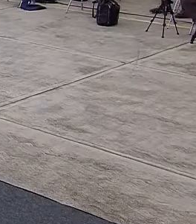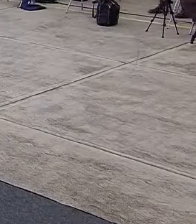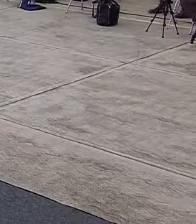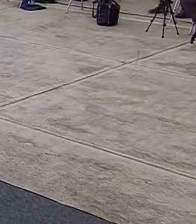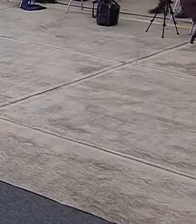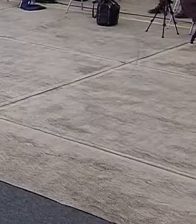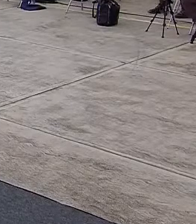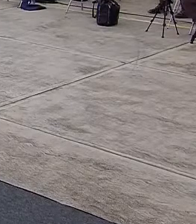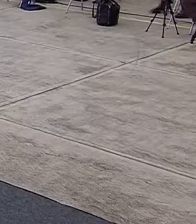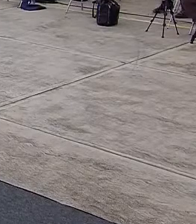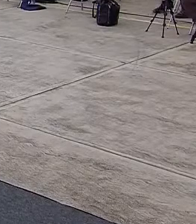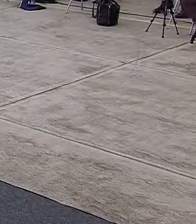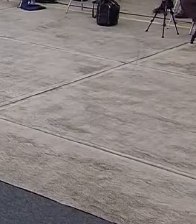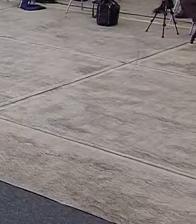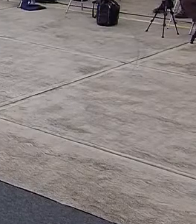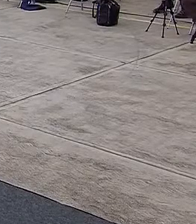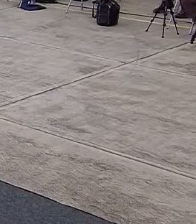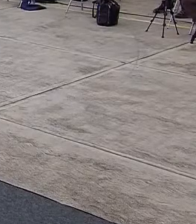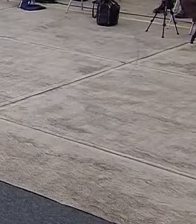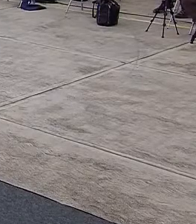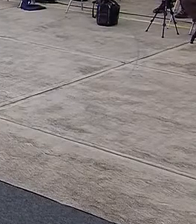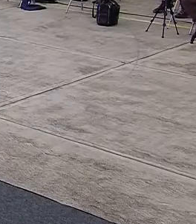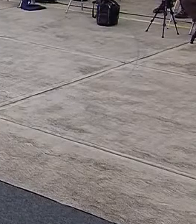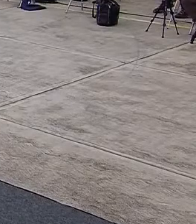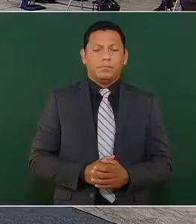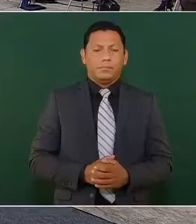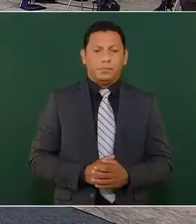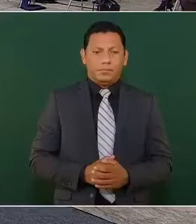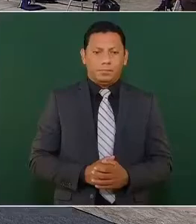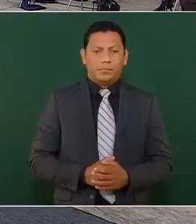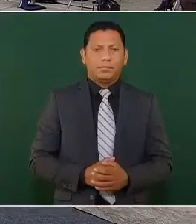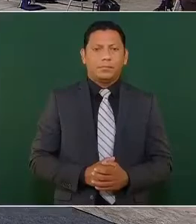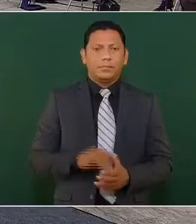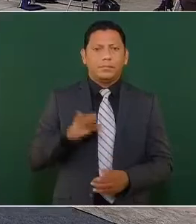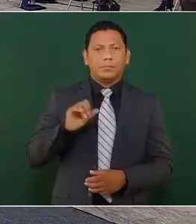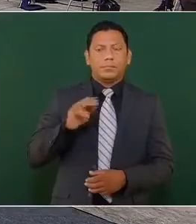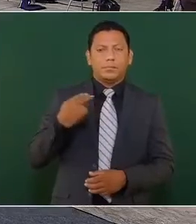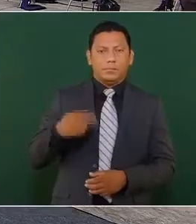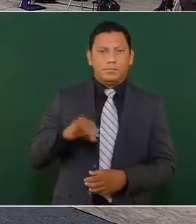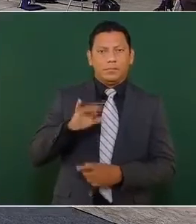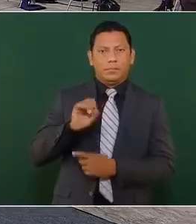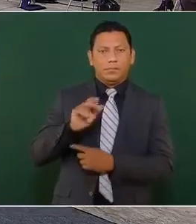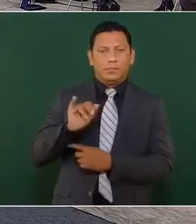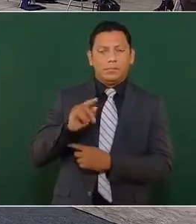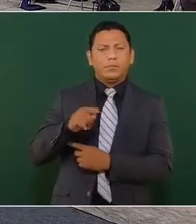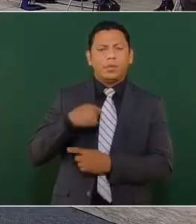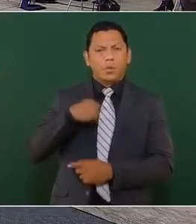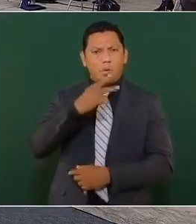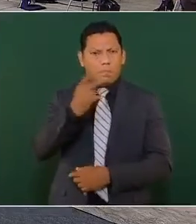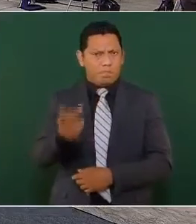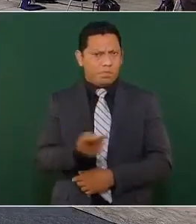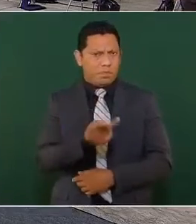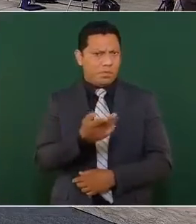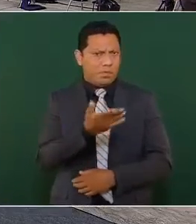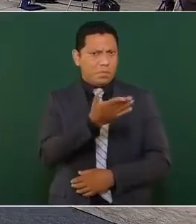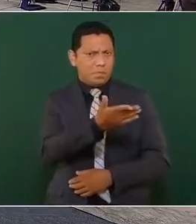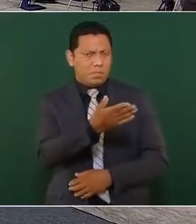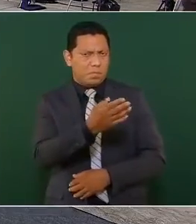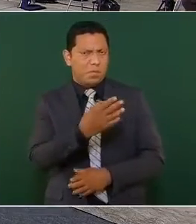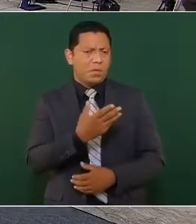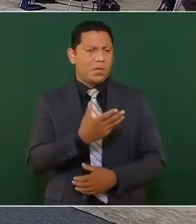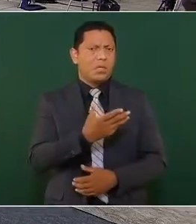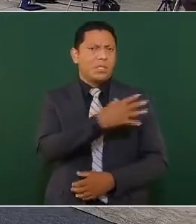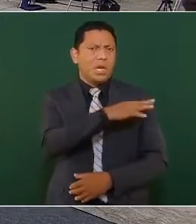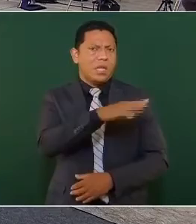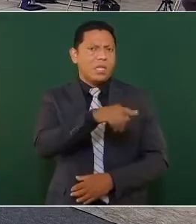Isaí Matujano, corresponsal del proceso aquí en Chiapas. Sí. Tengo una pregunta para el general. En ausencia